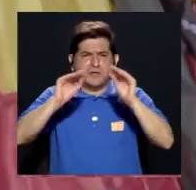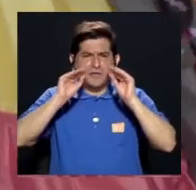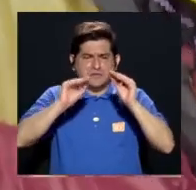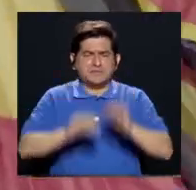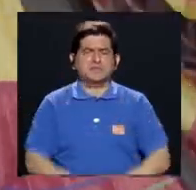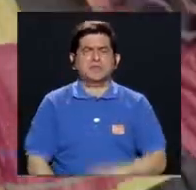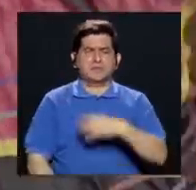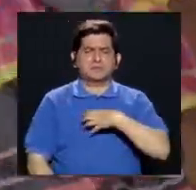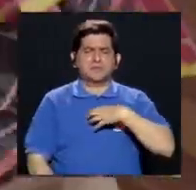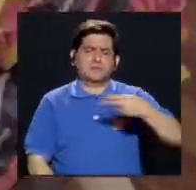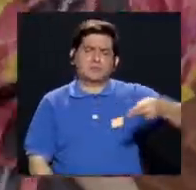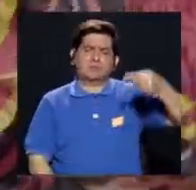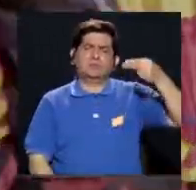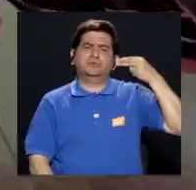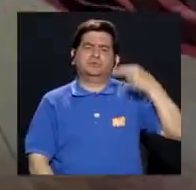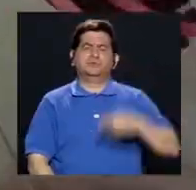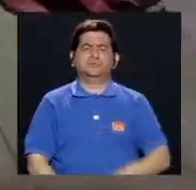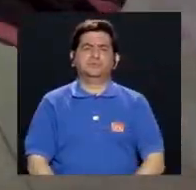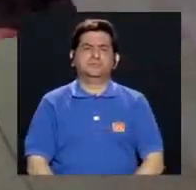enseñanza de nuestras raíces.